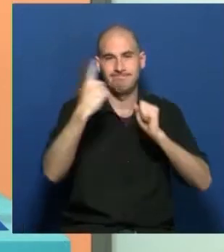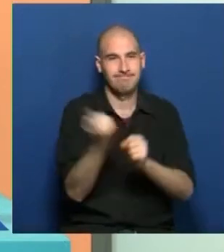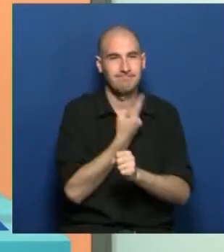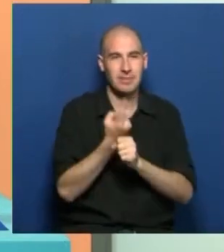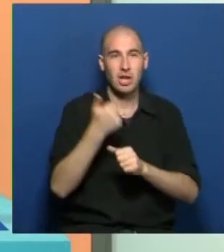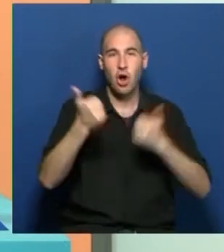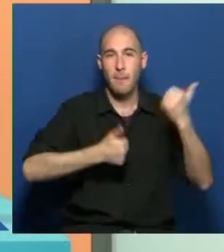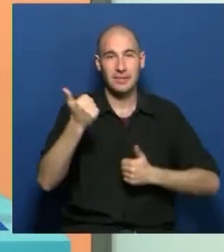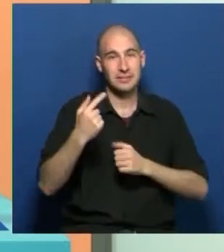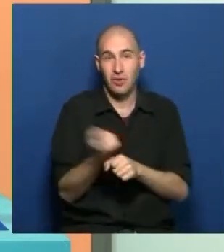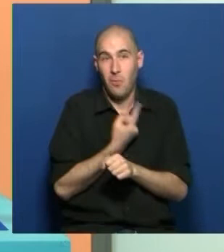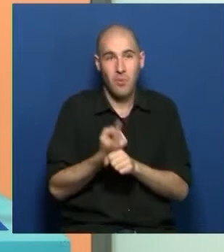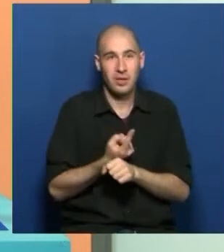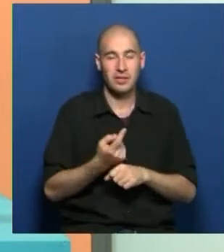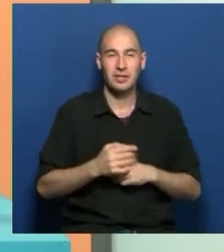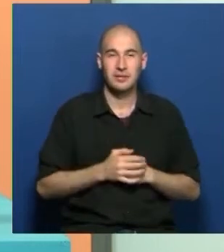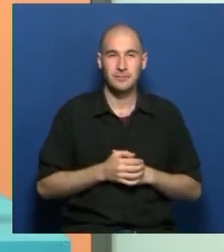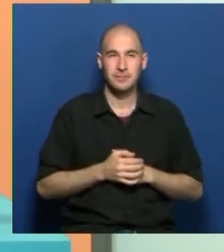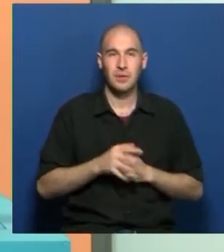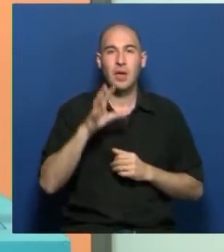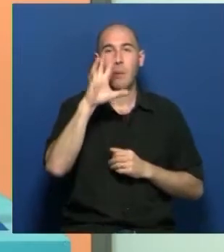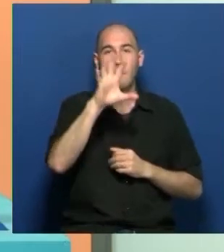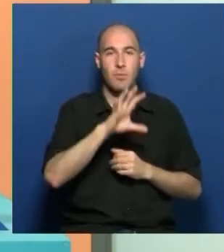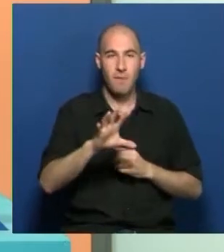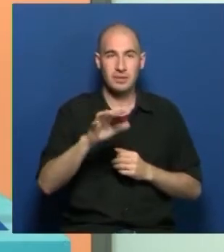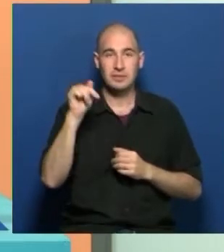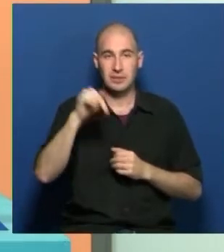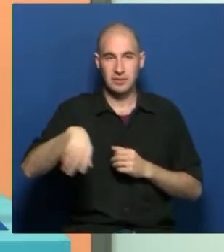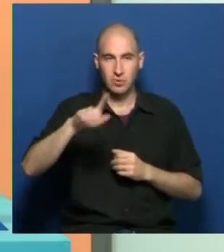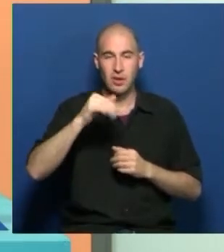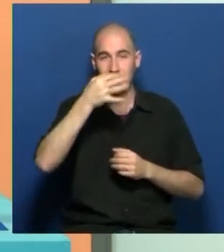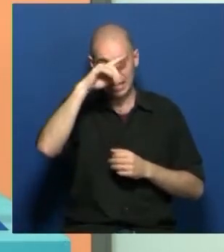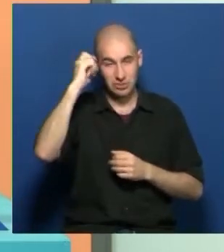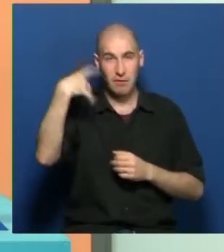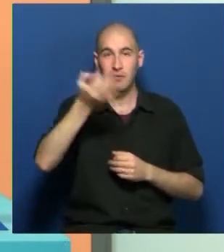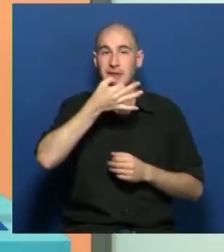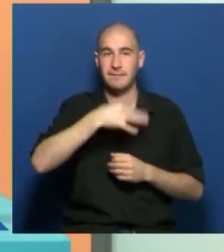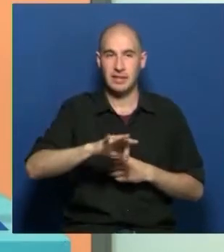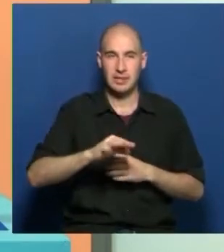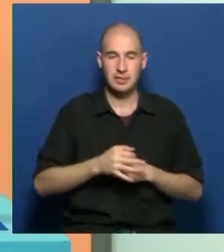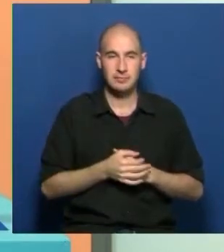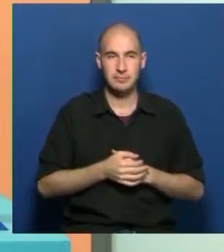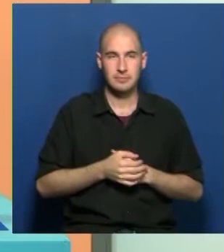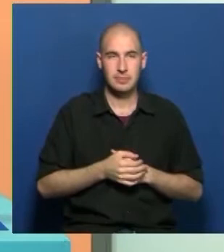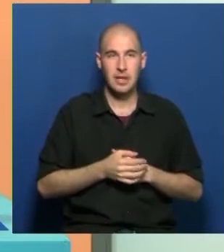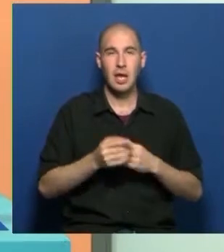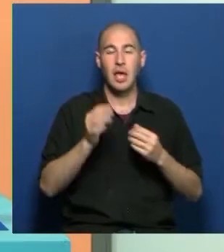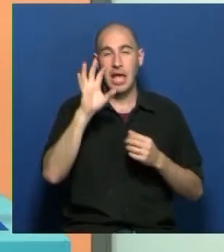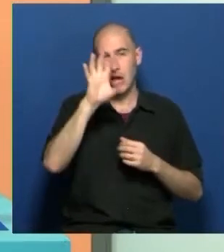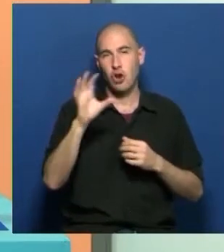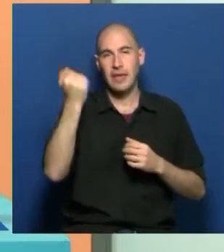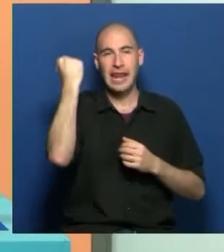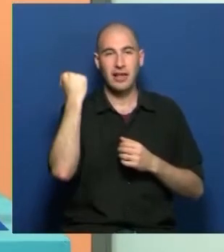la competitividad, sobre todo de las provincias que tienen exportaciones, sobre todo las